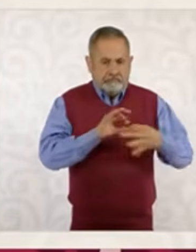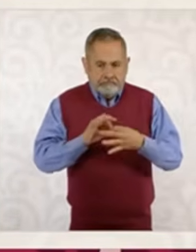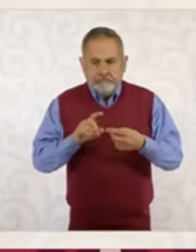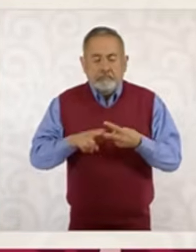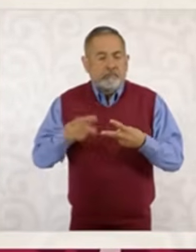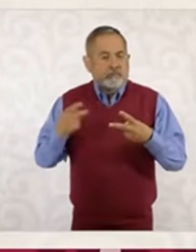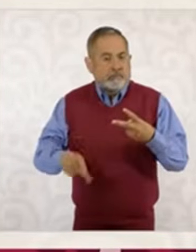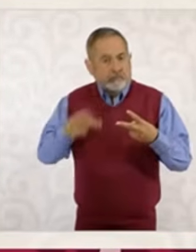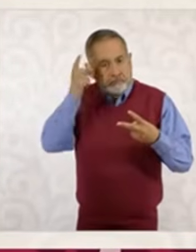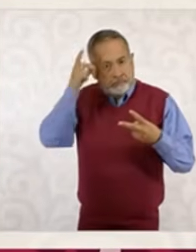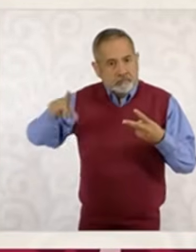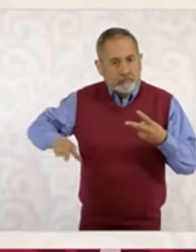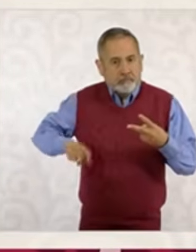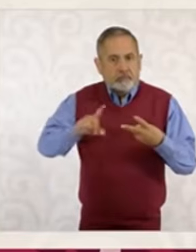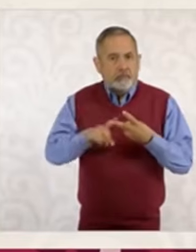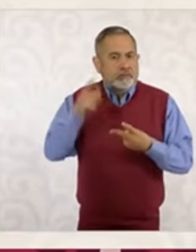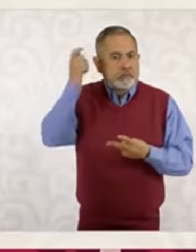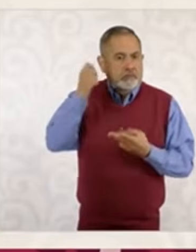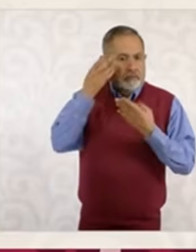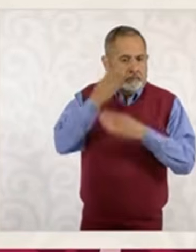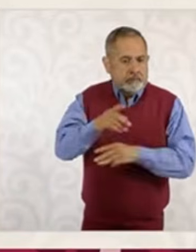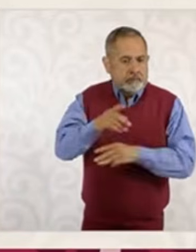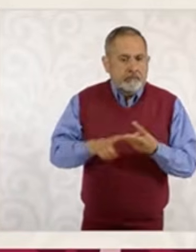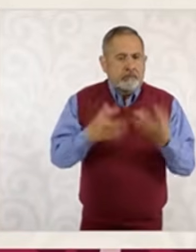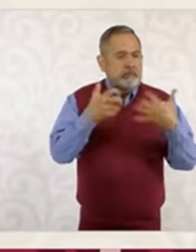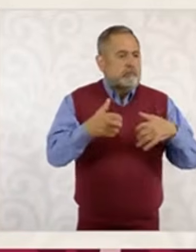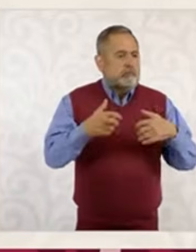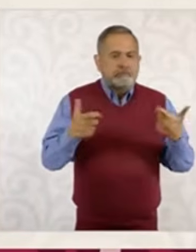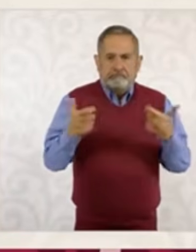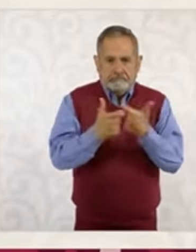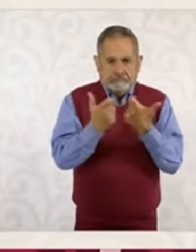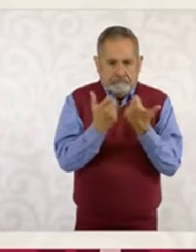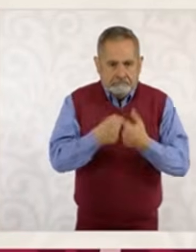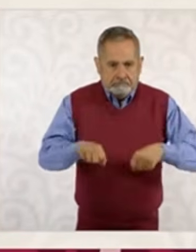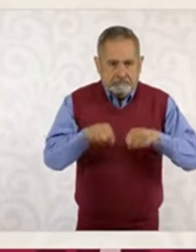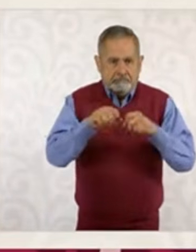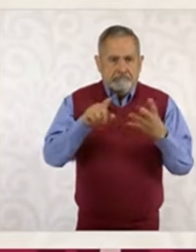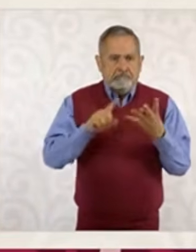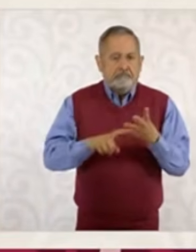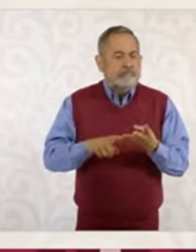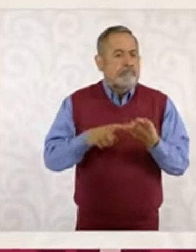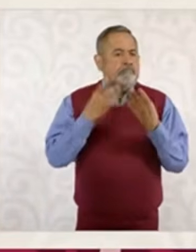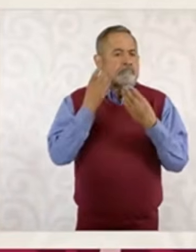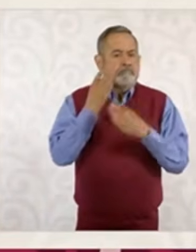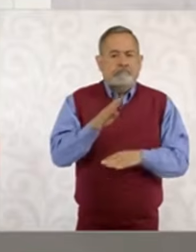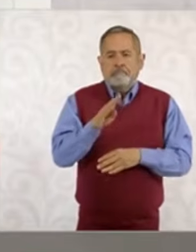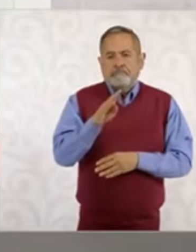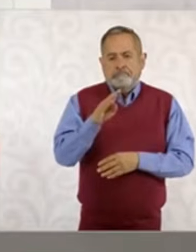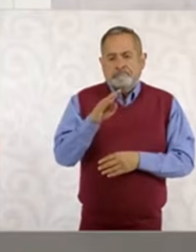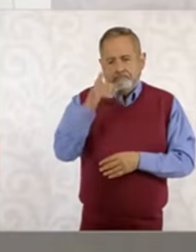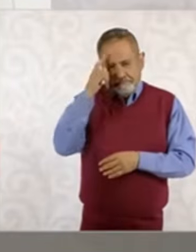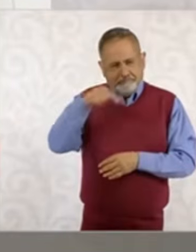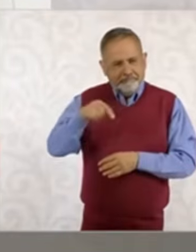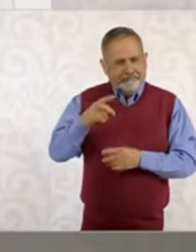Estado, fideicomisos públicos, empresas de participación estatal y banca de desarrollo.